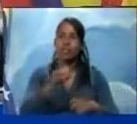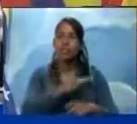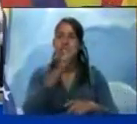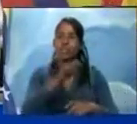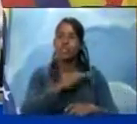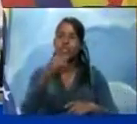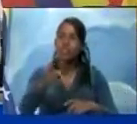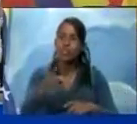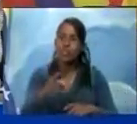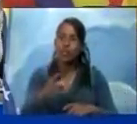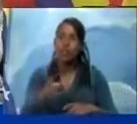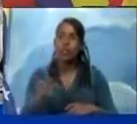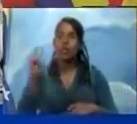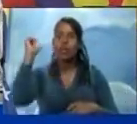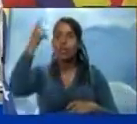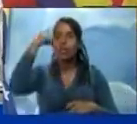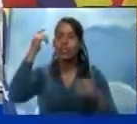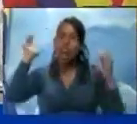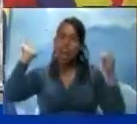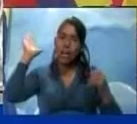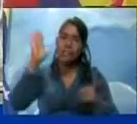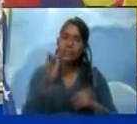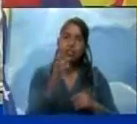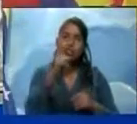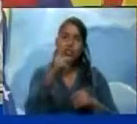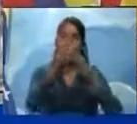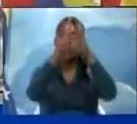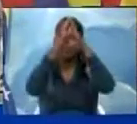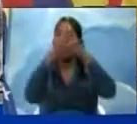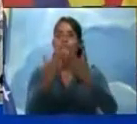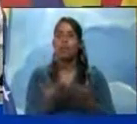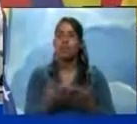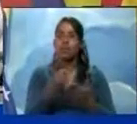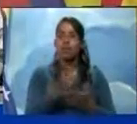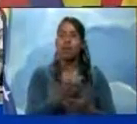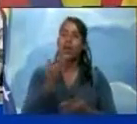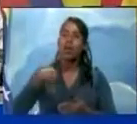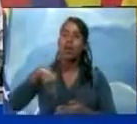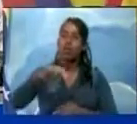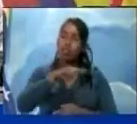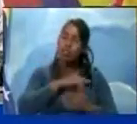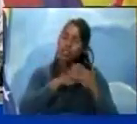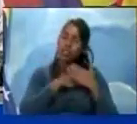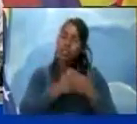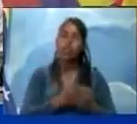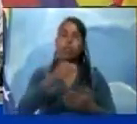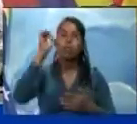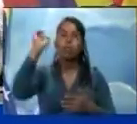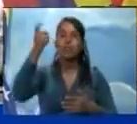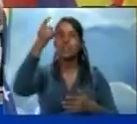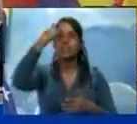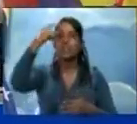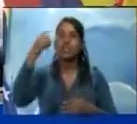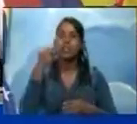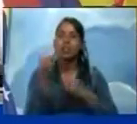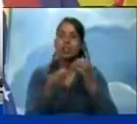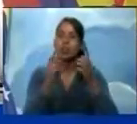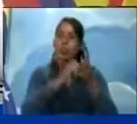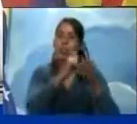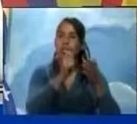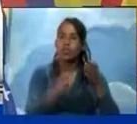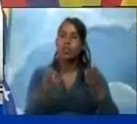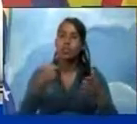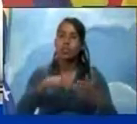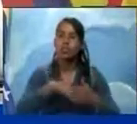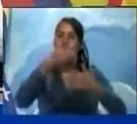señora presidenta trayéndole una Biblia a nuestro presidente. Y como escribí en